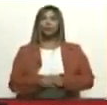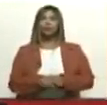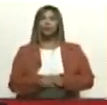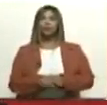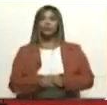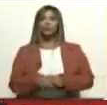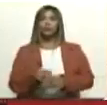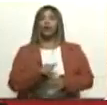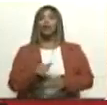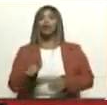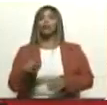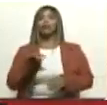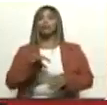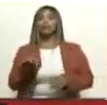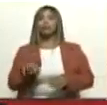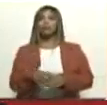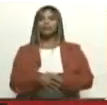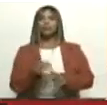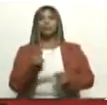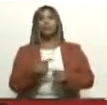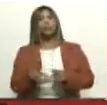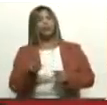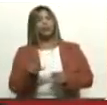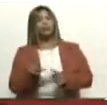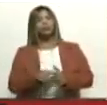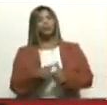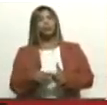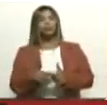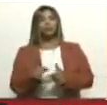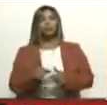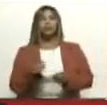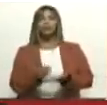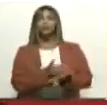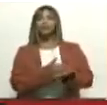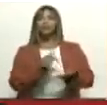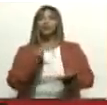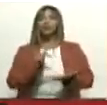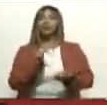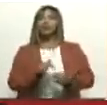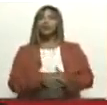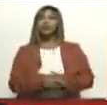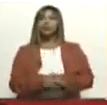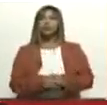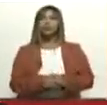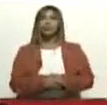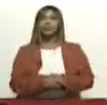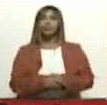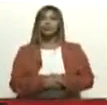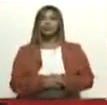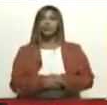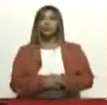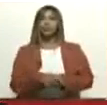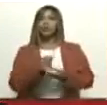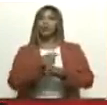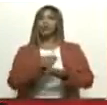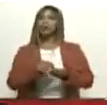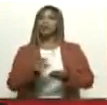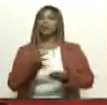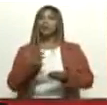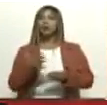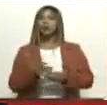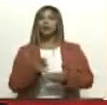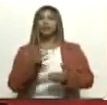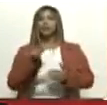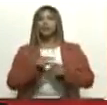a los cronistas de cada una de las regiones. Entonces, quitarle esa cosa que generalmente la escritura pareciera ser de